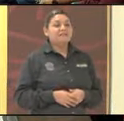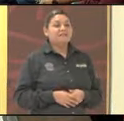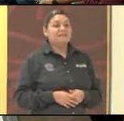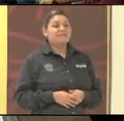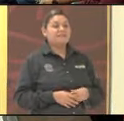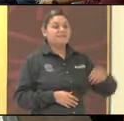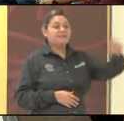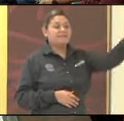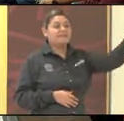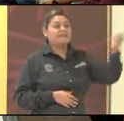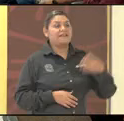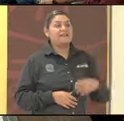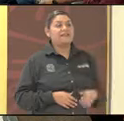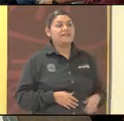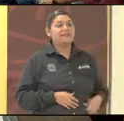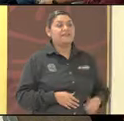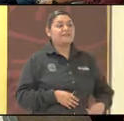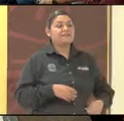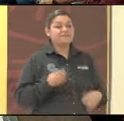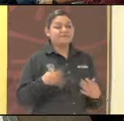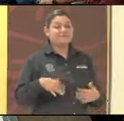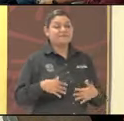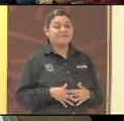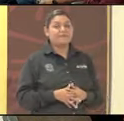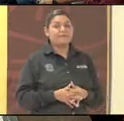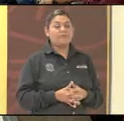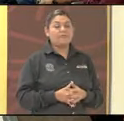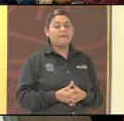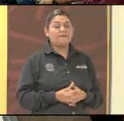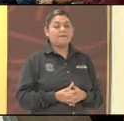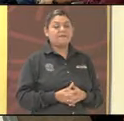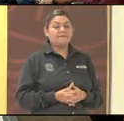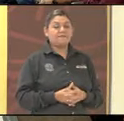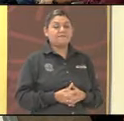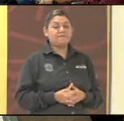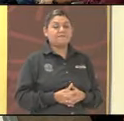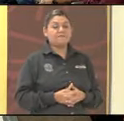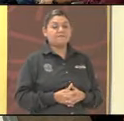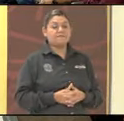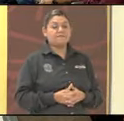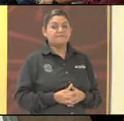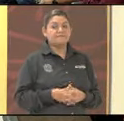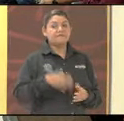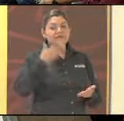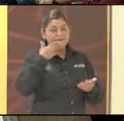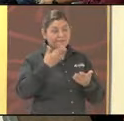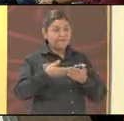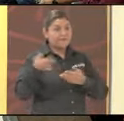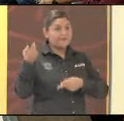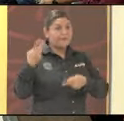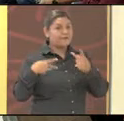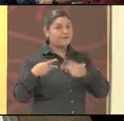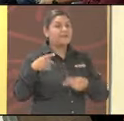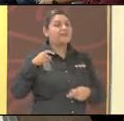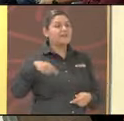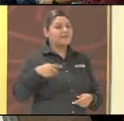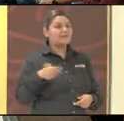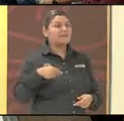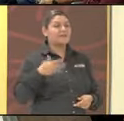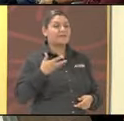es Juan Antonio de Anda, bienvenidos. Y tenemos también